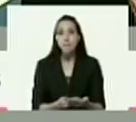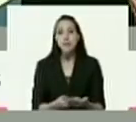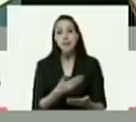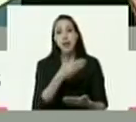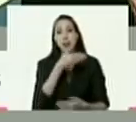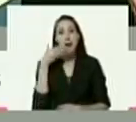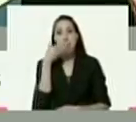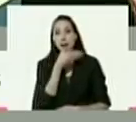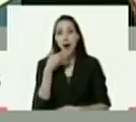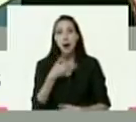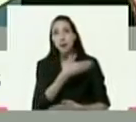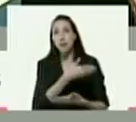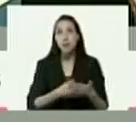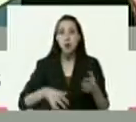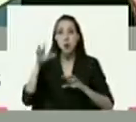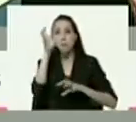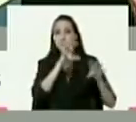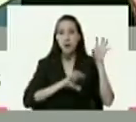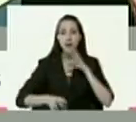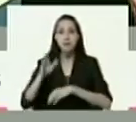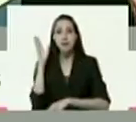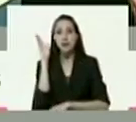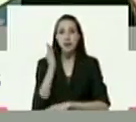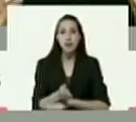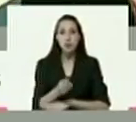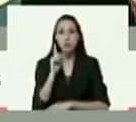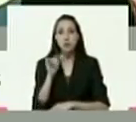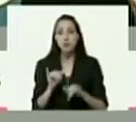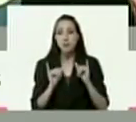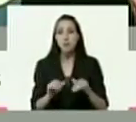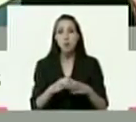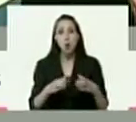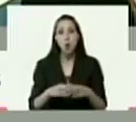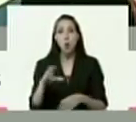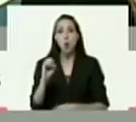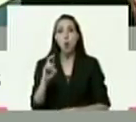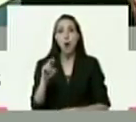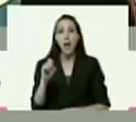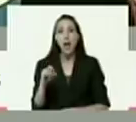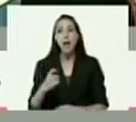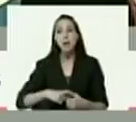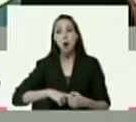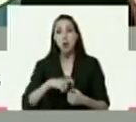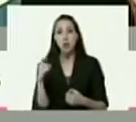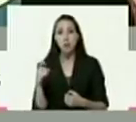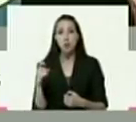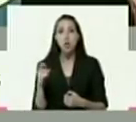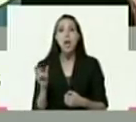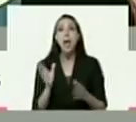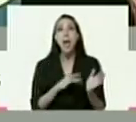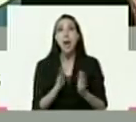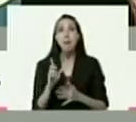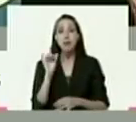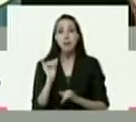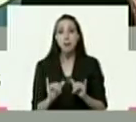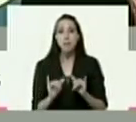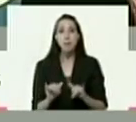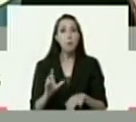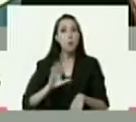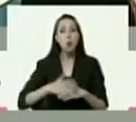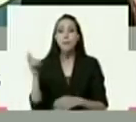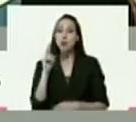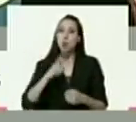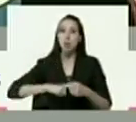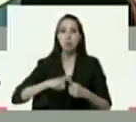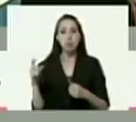los países que denuncian su membresía en la OEA, y nos retiramos en abril del año pasado. Venezuela no pertenece a esa organización. Y